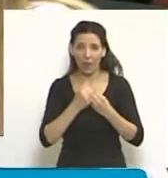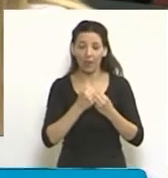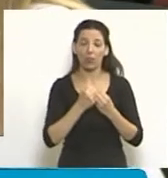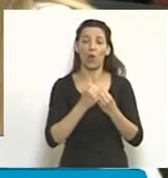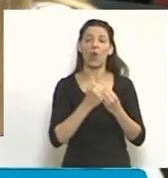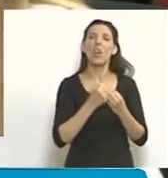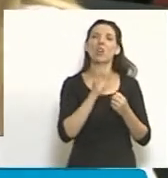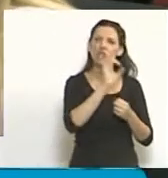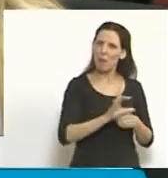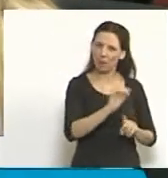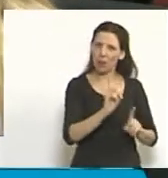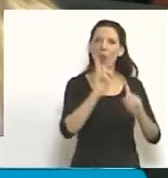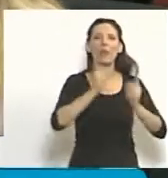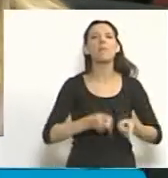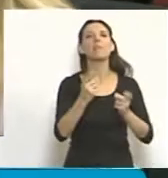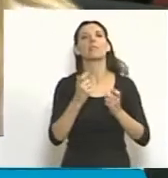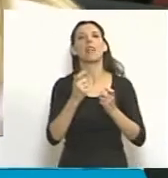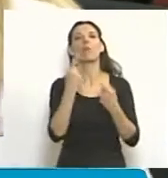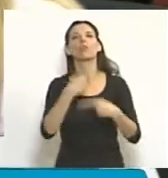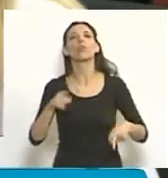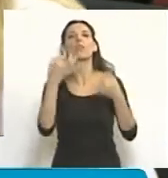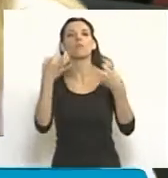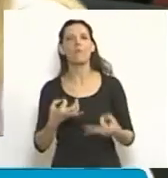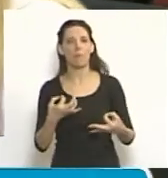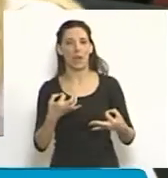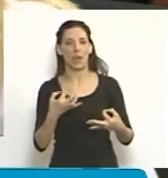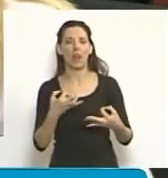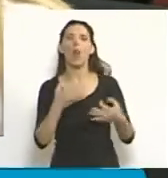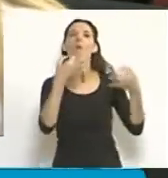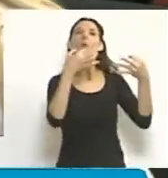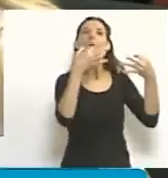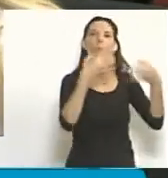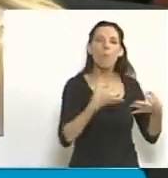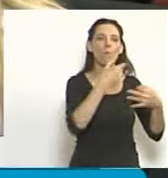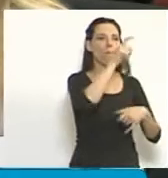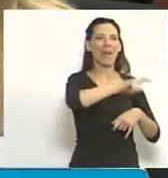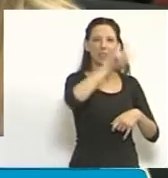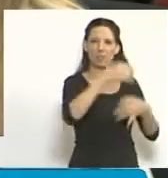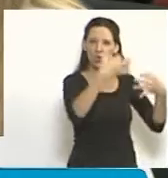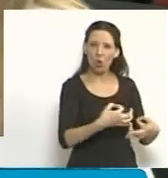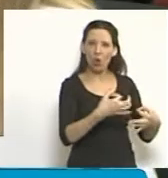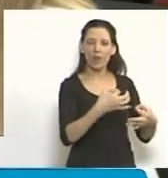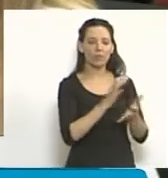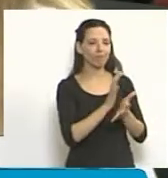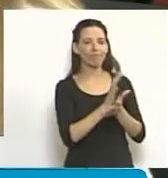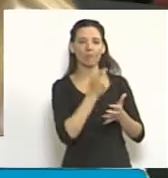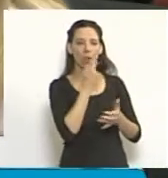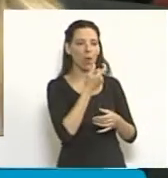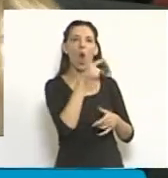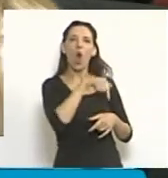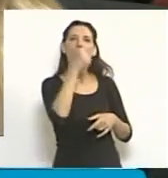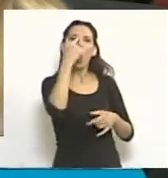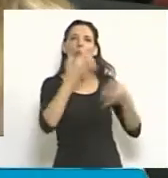permita utilizar en el buen sentido los buenos recursos, las buenas personas, las mejores personas con que hoy cuenta